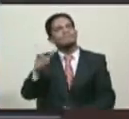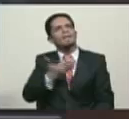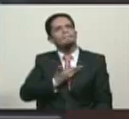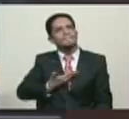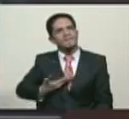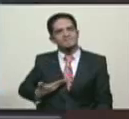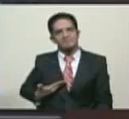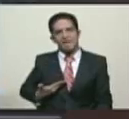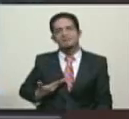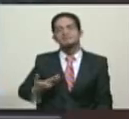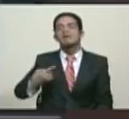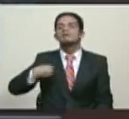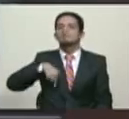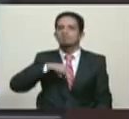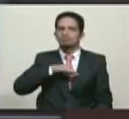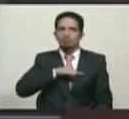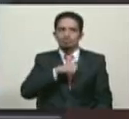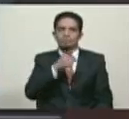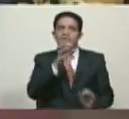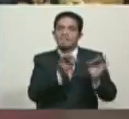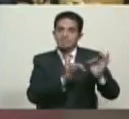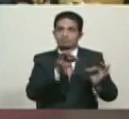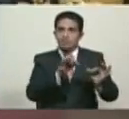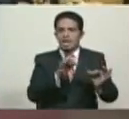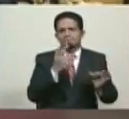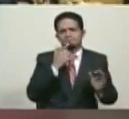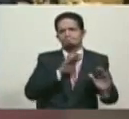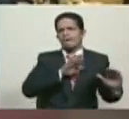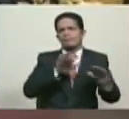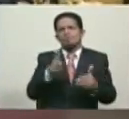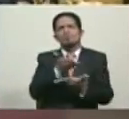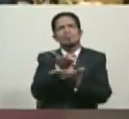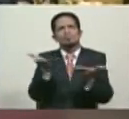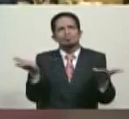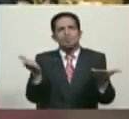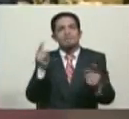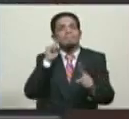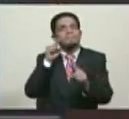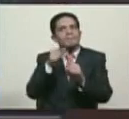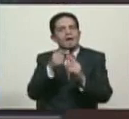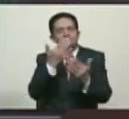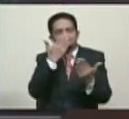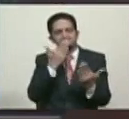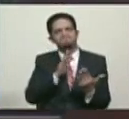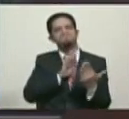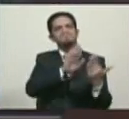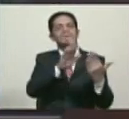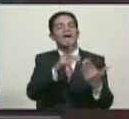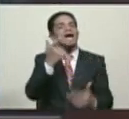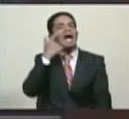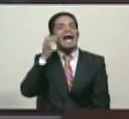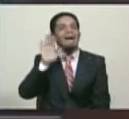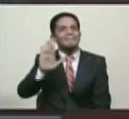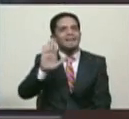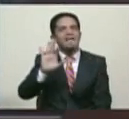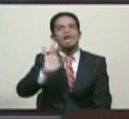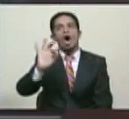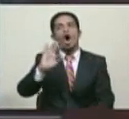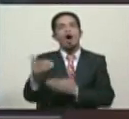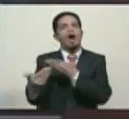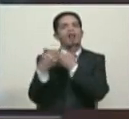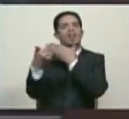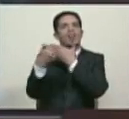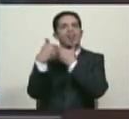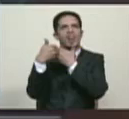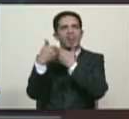cuente con la fortaleza de este Tribunal Supremo de Justicia para afrontar cualquier agresión o amenaza en contra de nuestra nación